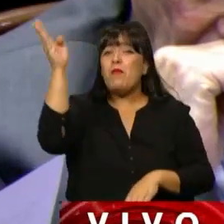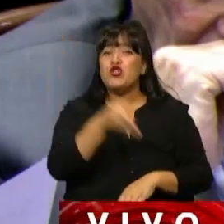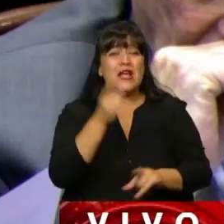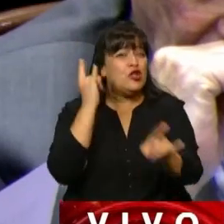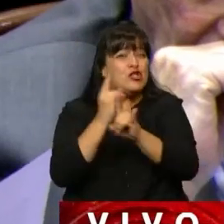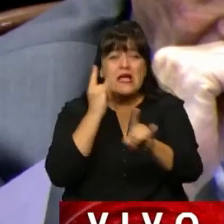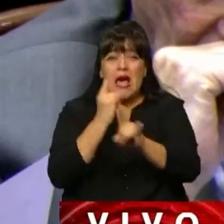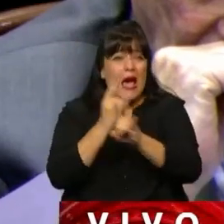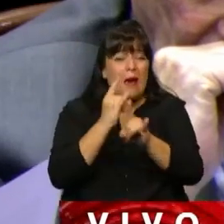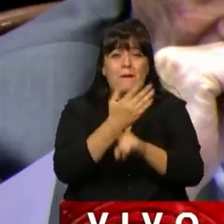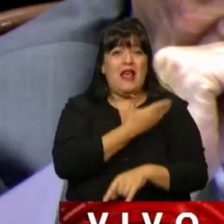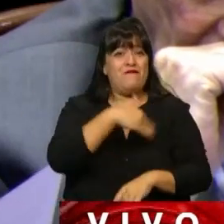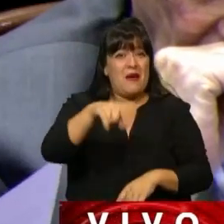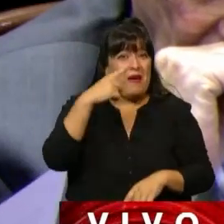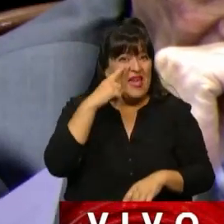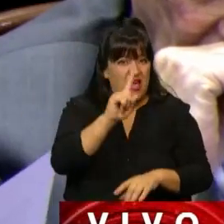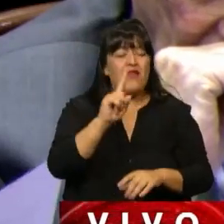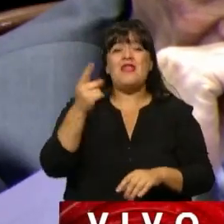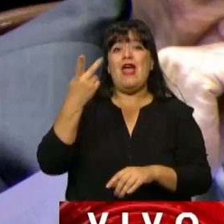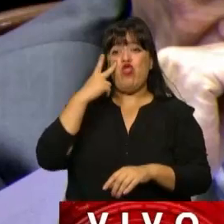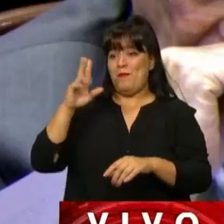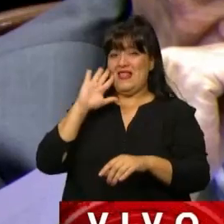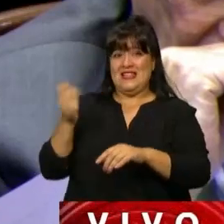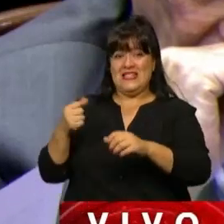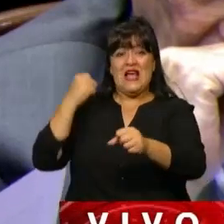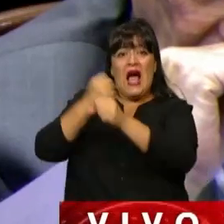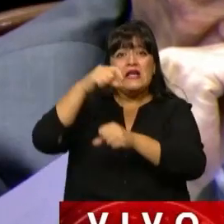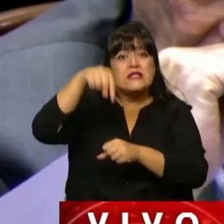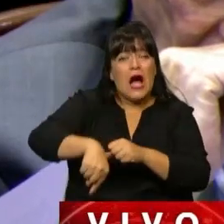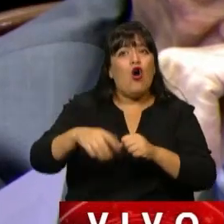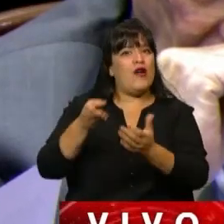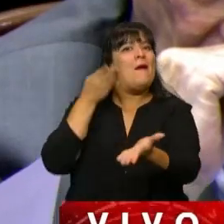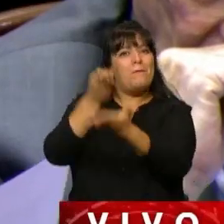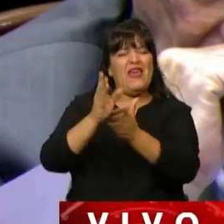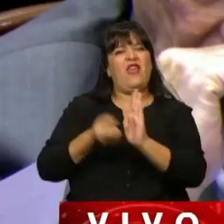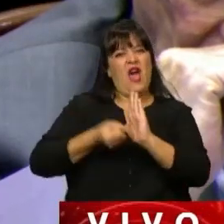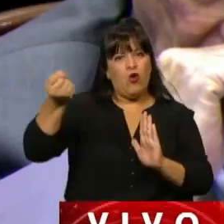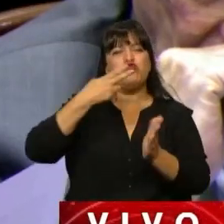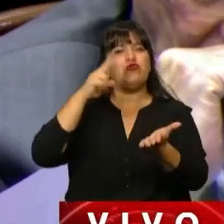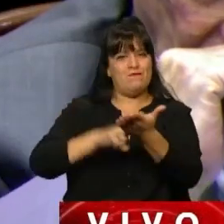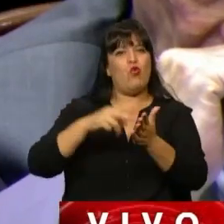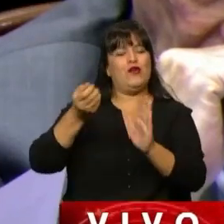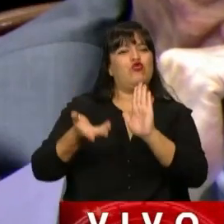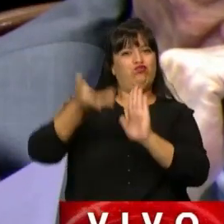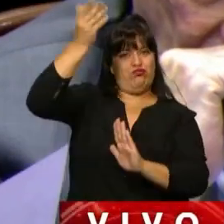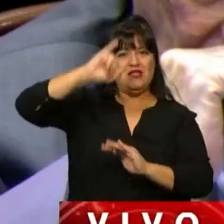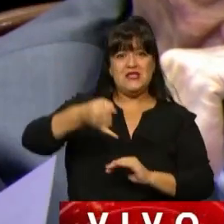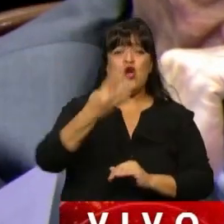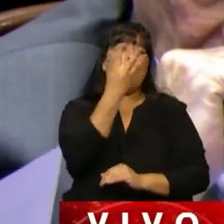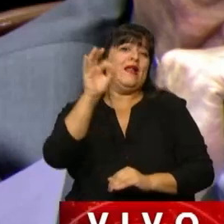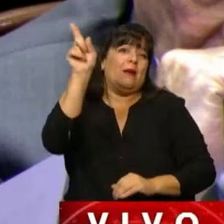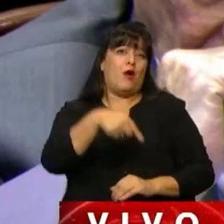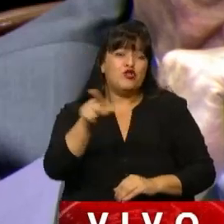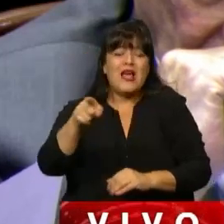de los casos de 2016 para acá exigió reformas fiscales. En el 40% de los casos